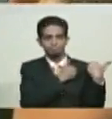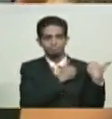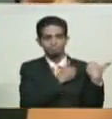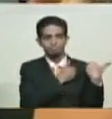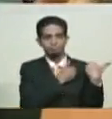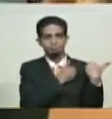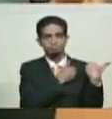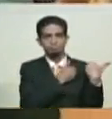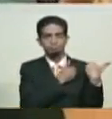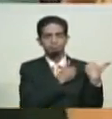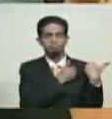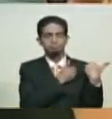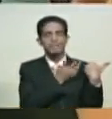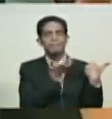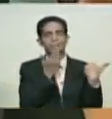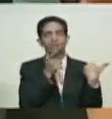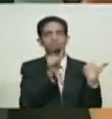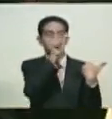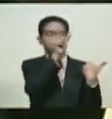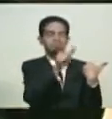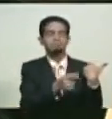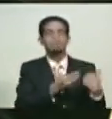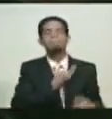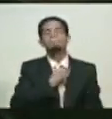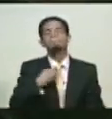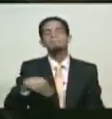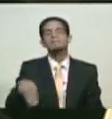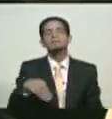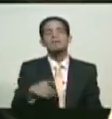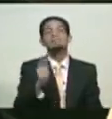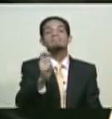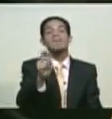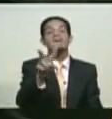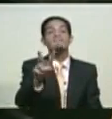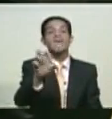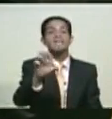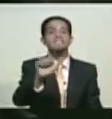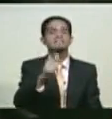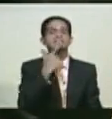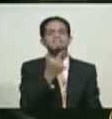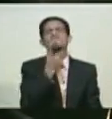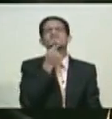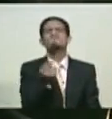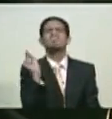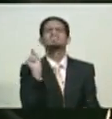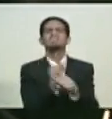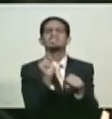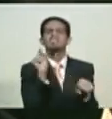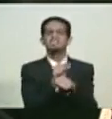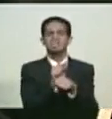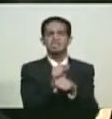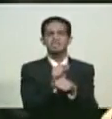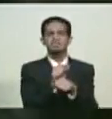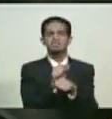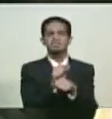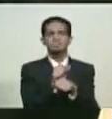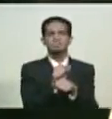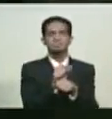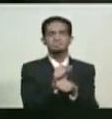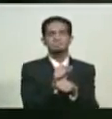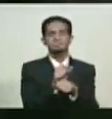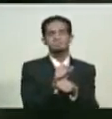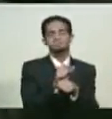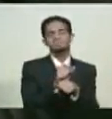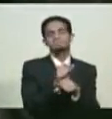pena destacar a winston vallenilla el presidente de tevez destacadas muy fácil criticar creo que debemos unirnos para defender al mejor país del mundo